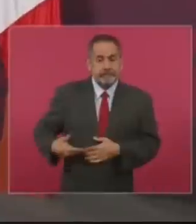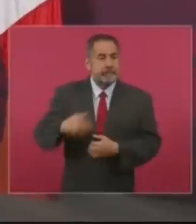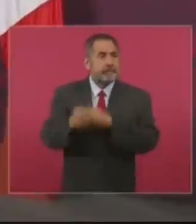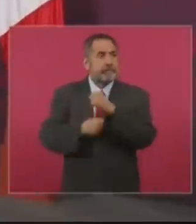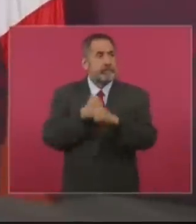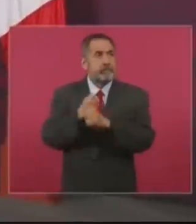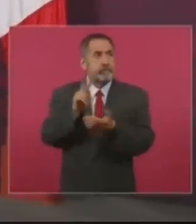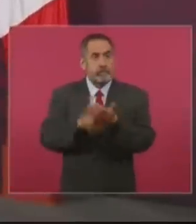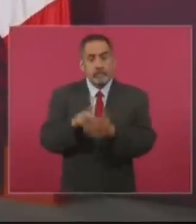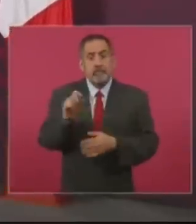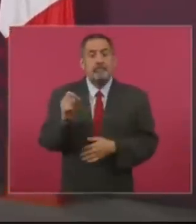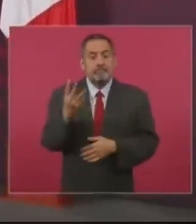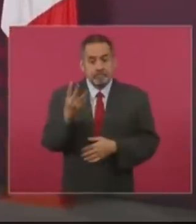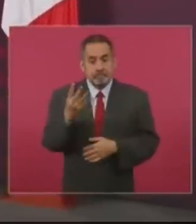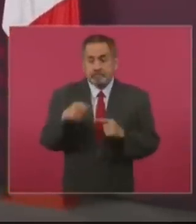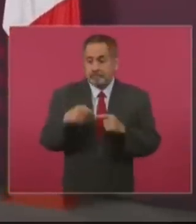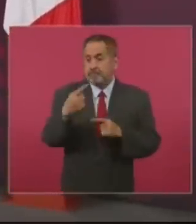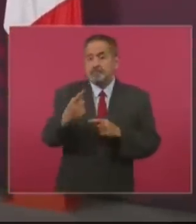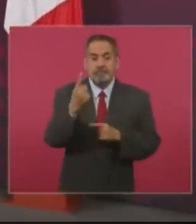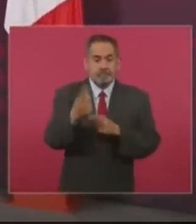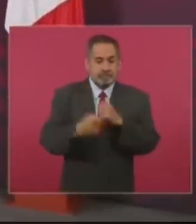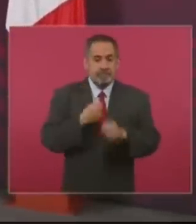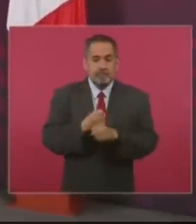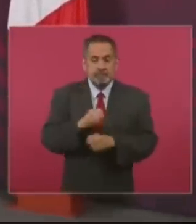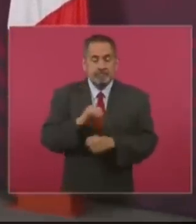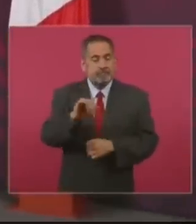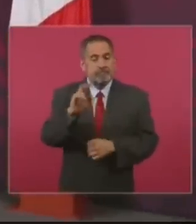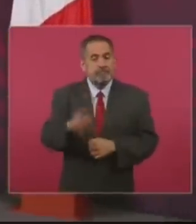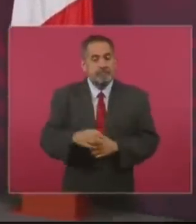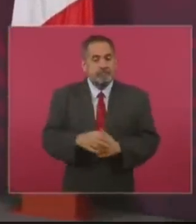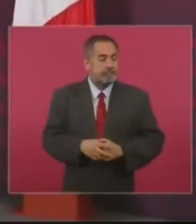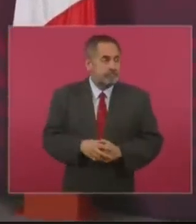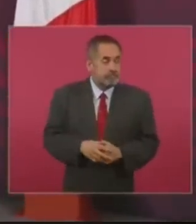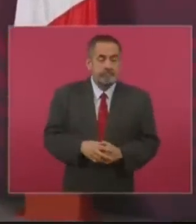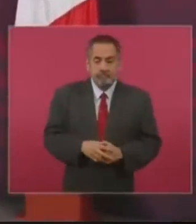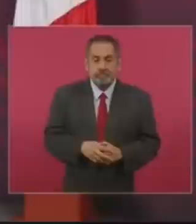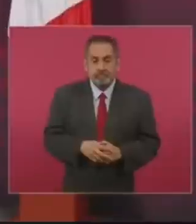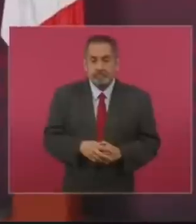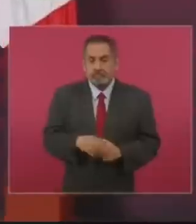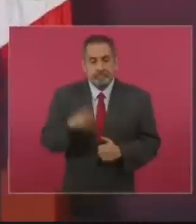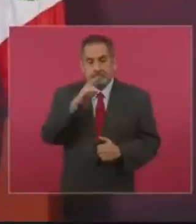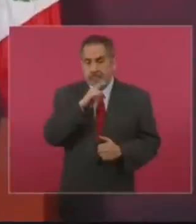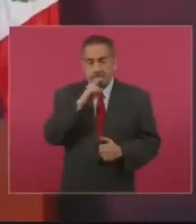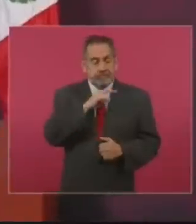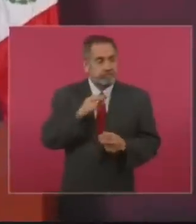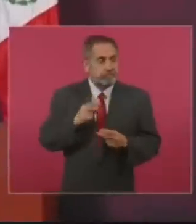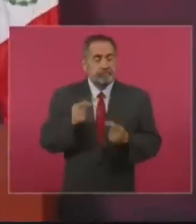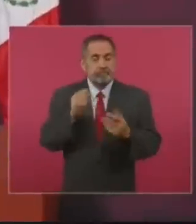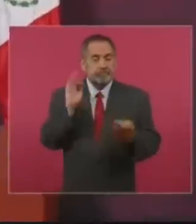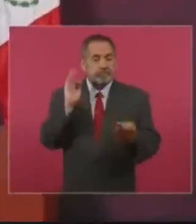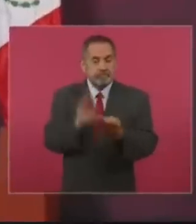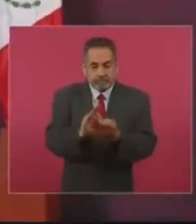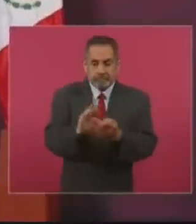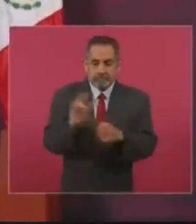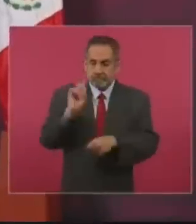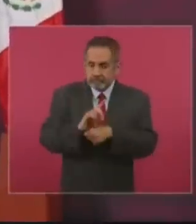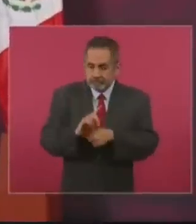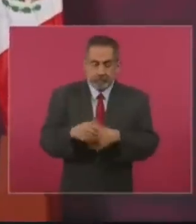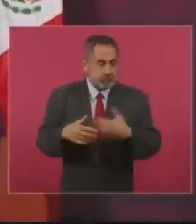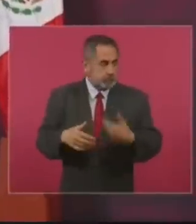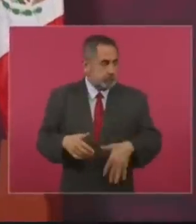y este y se va rápido el tiempo